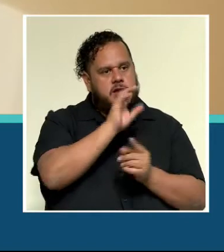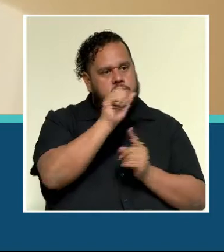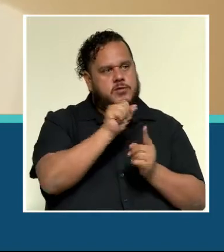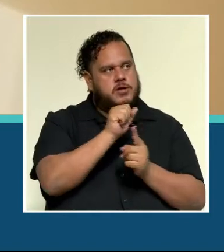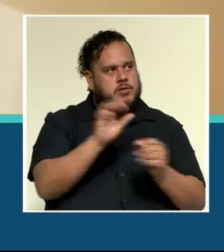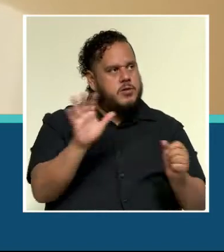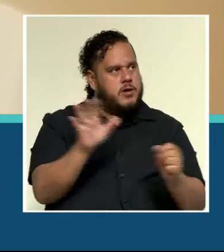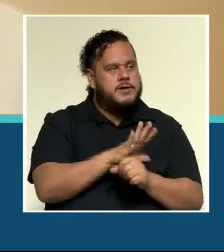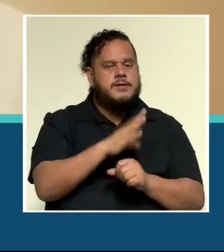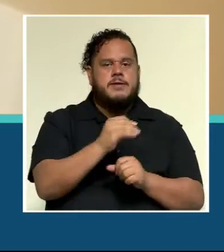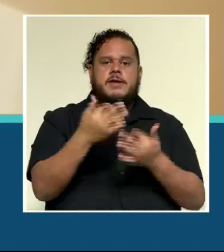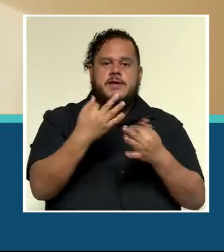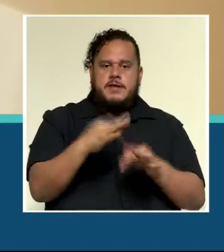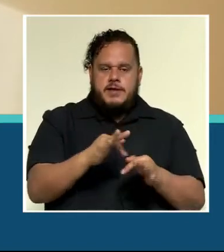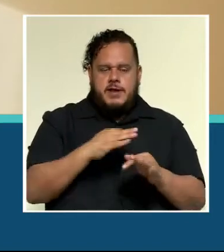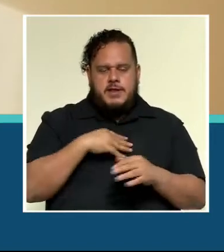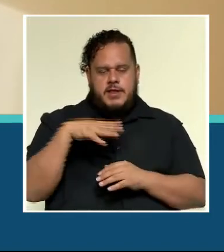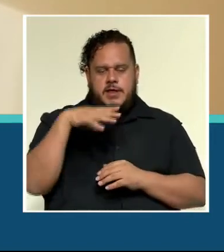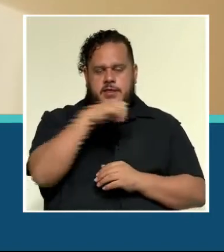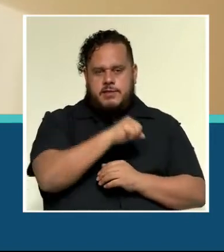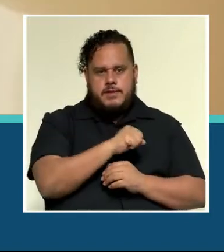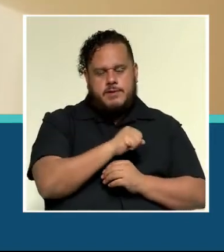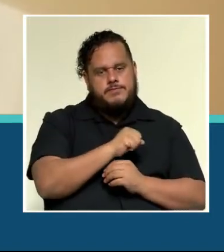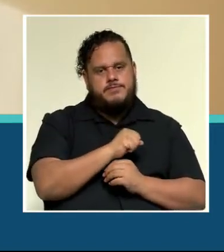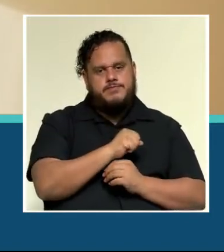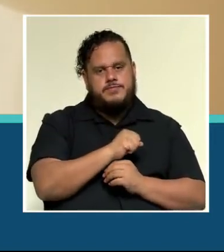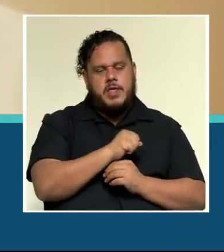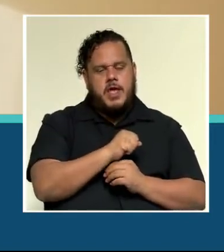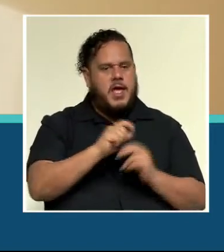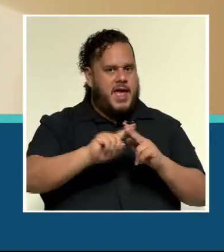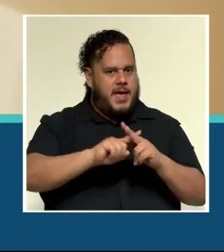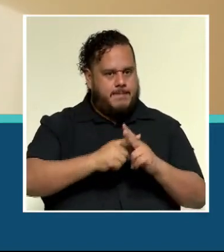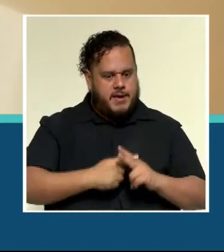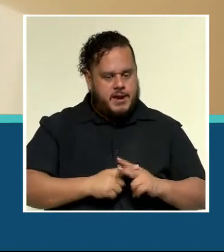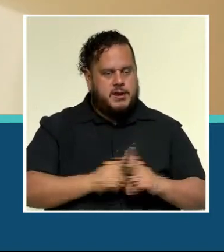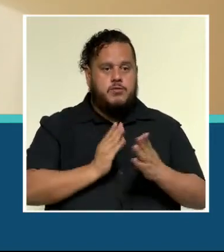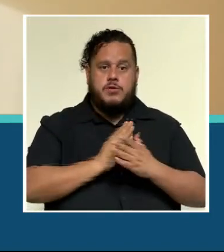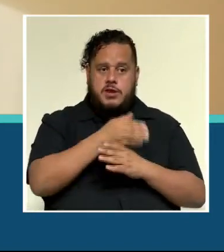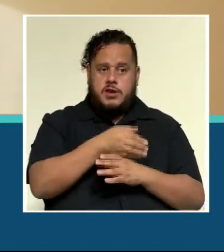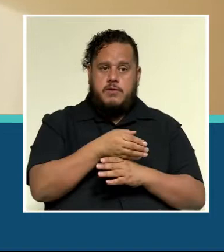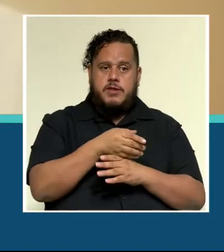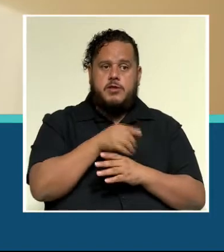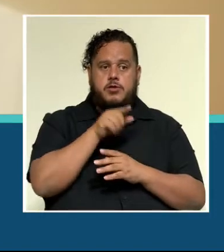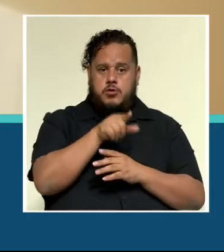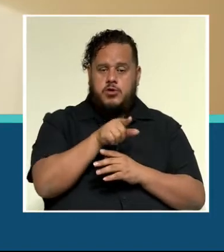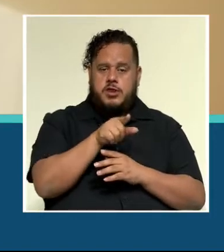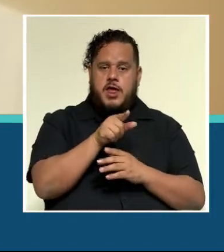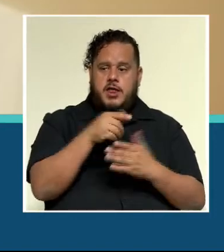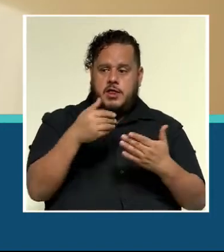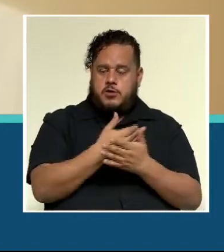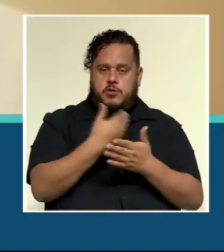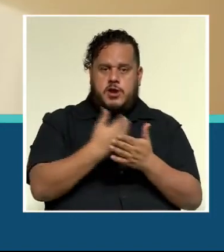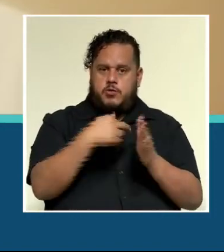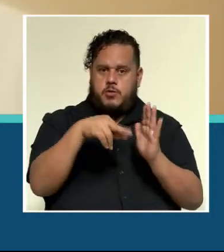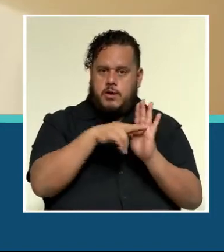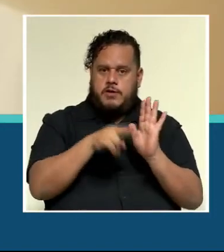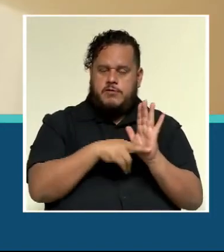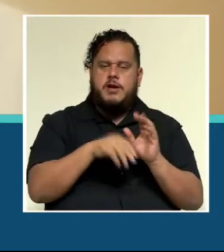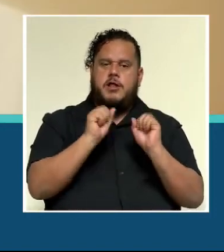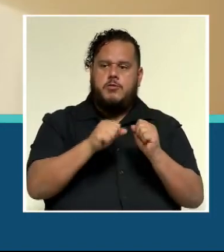concreto y traten de identificar mecanismos mediante los cuales, dentro de las nuevas disposiciones,